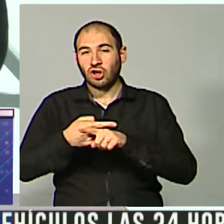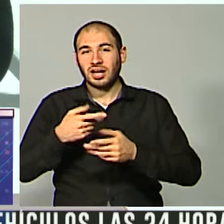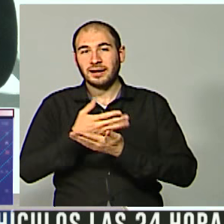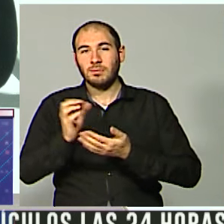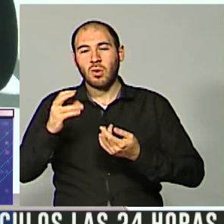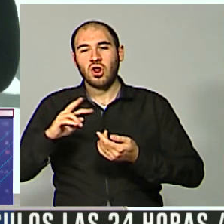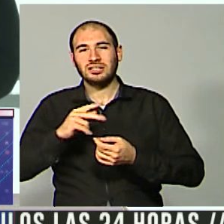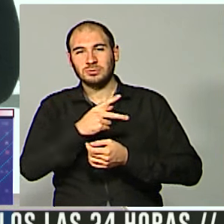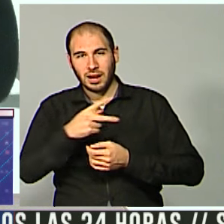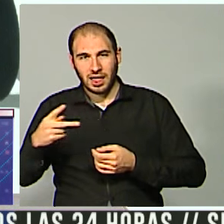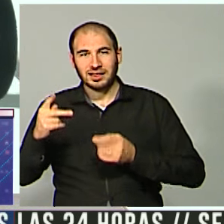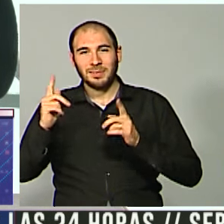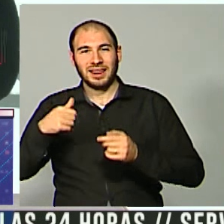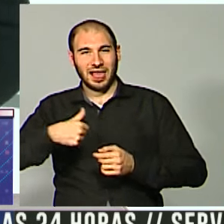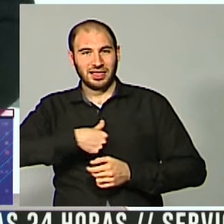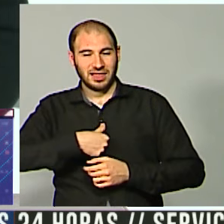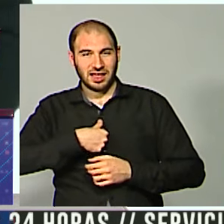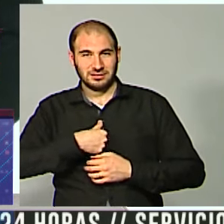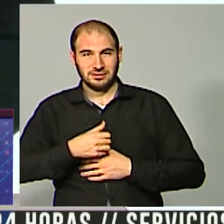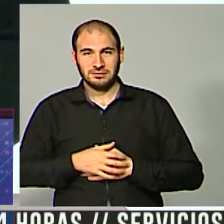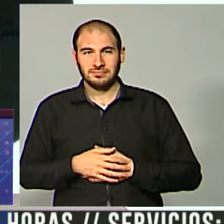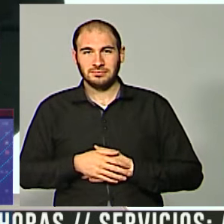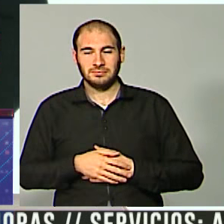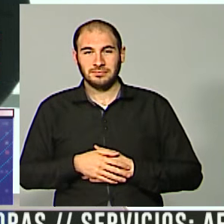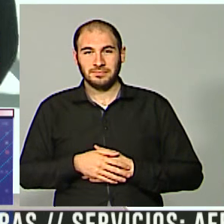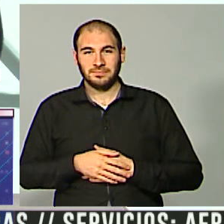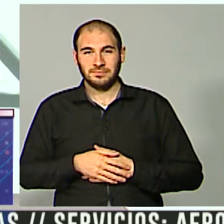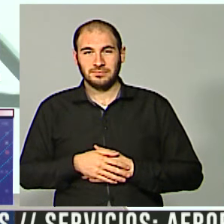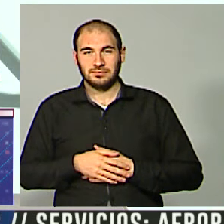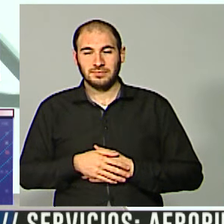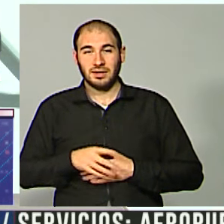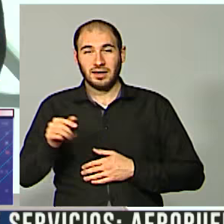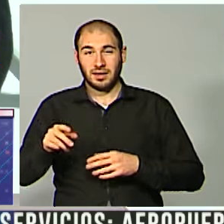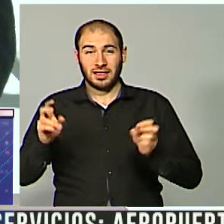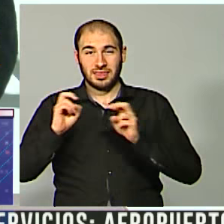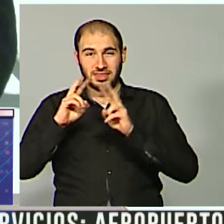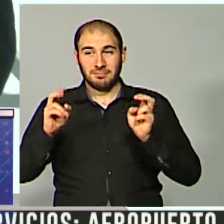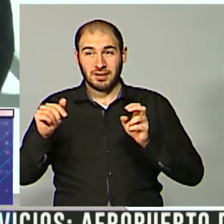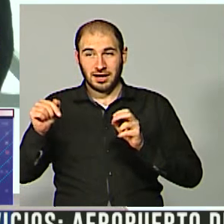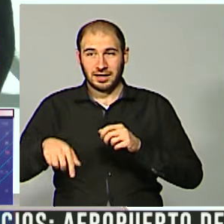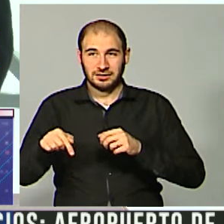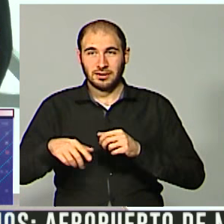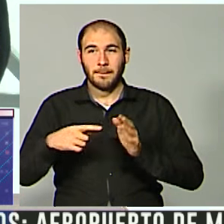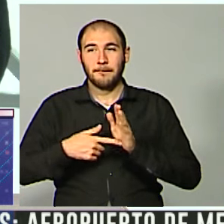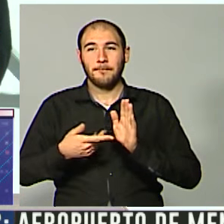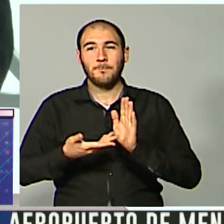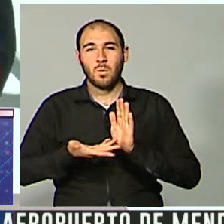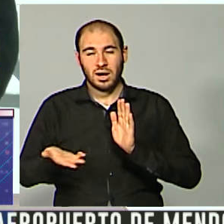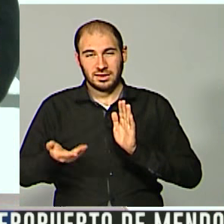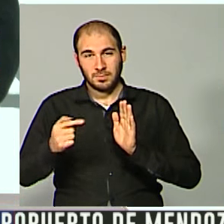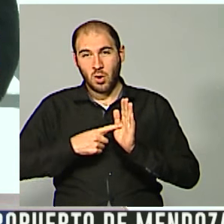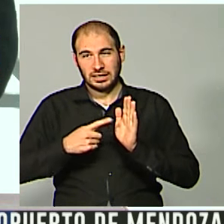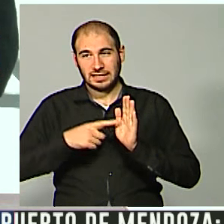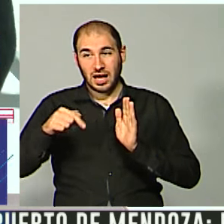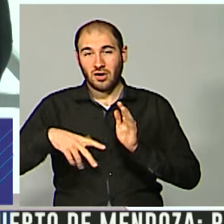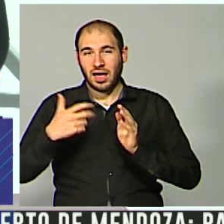Sexual y la Identidad de Género, ¿sí? Tiene que ver con eso, esto que vamos a mostrar a partir de este momento en